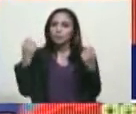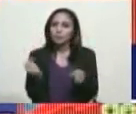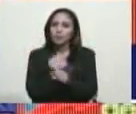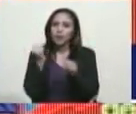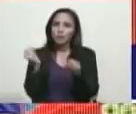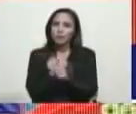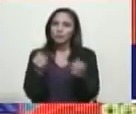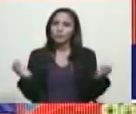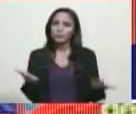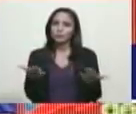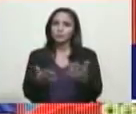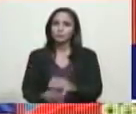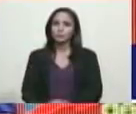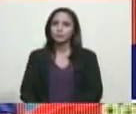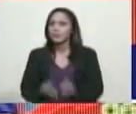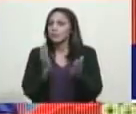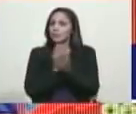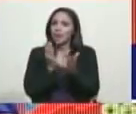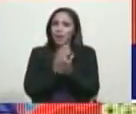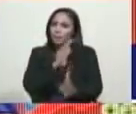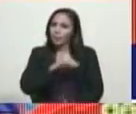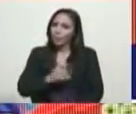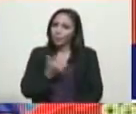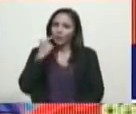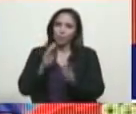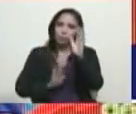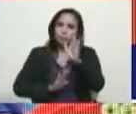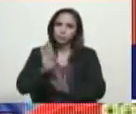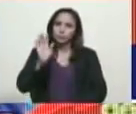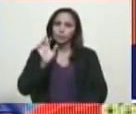grande. Siempre se puede más.